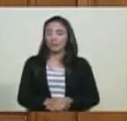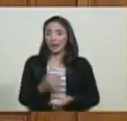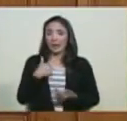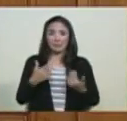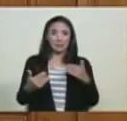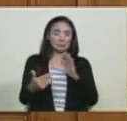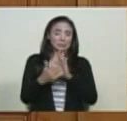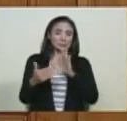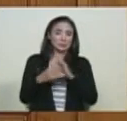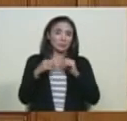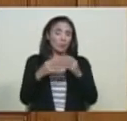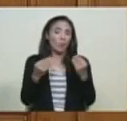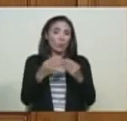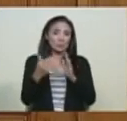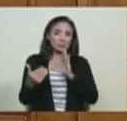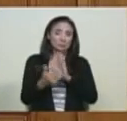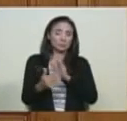todo.